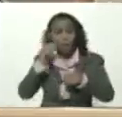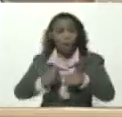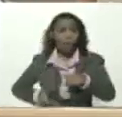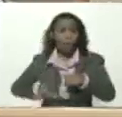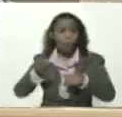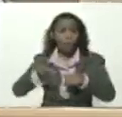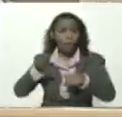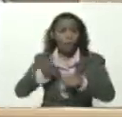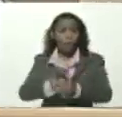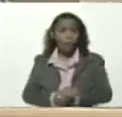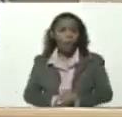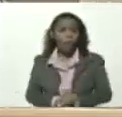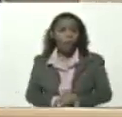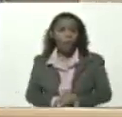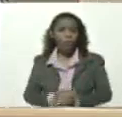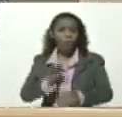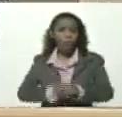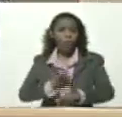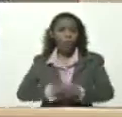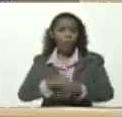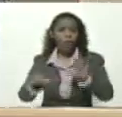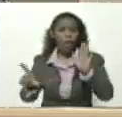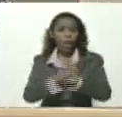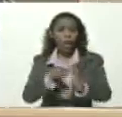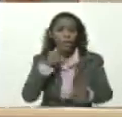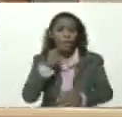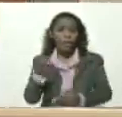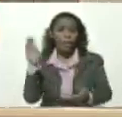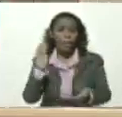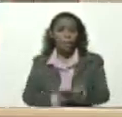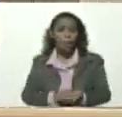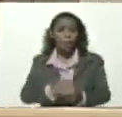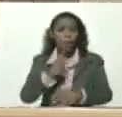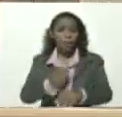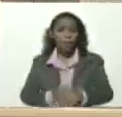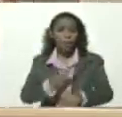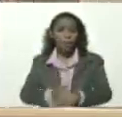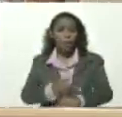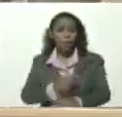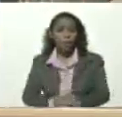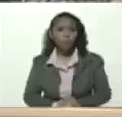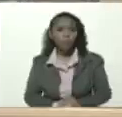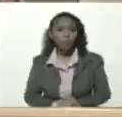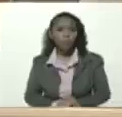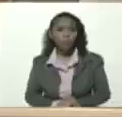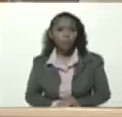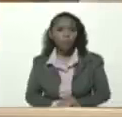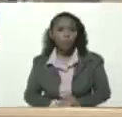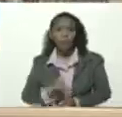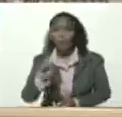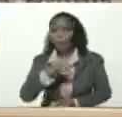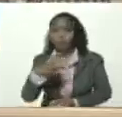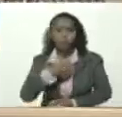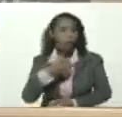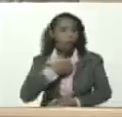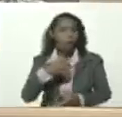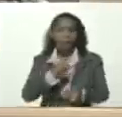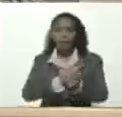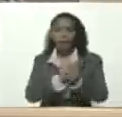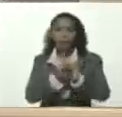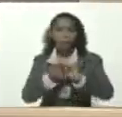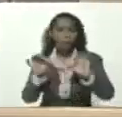importantes, por eso la ley establece un lapso de tiempo en que no puede haber cambio, porque